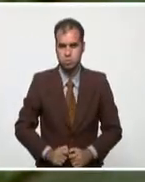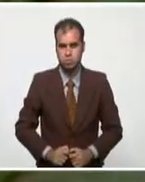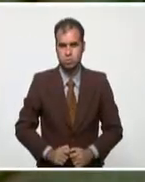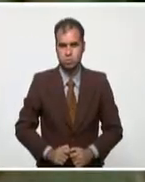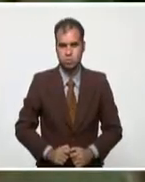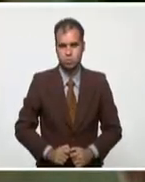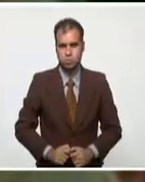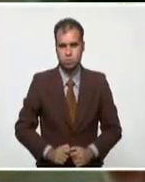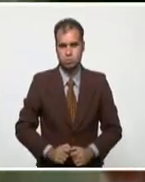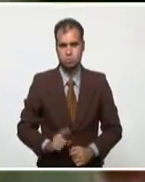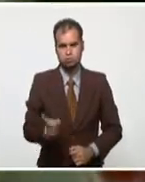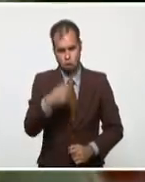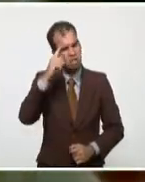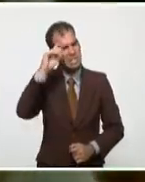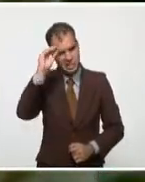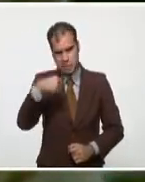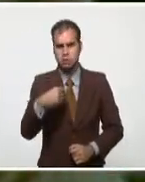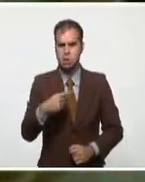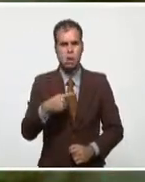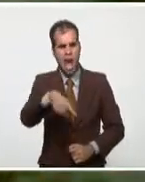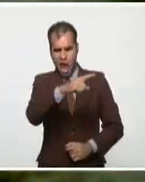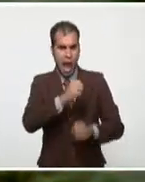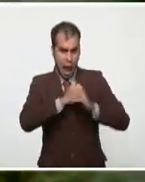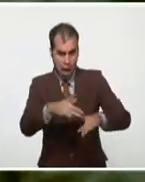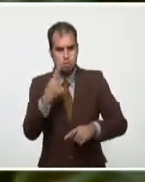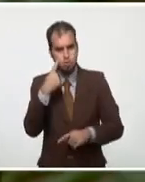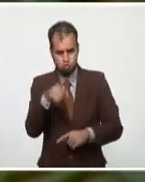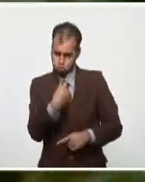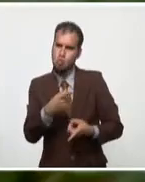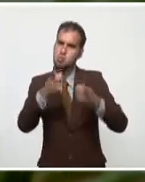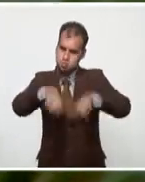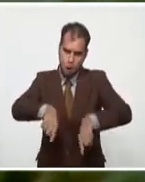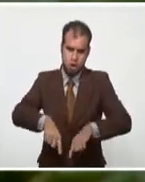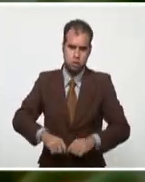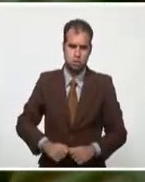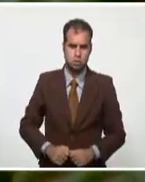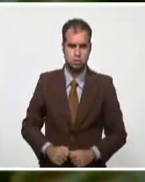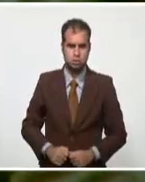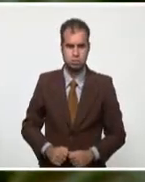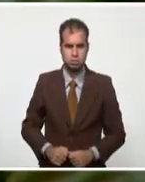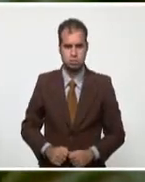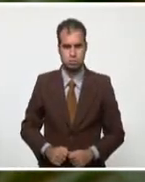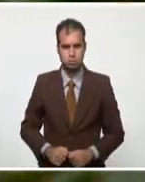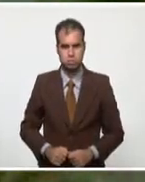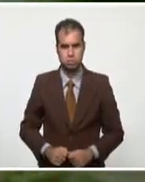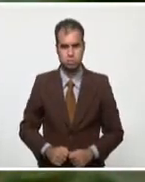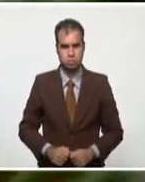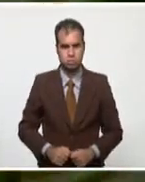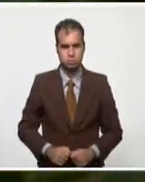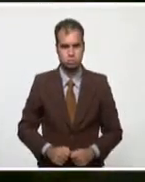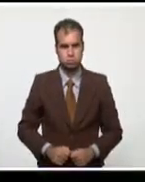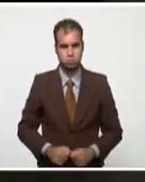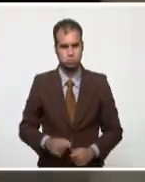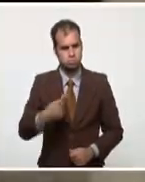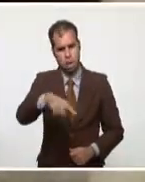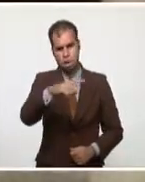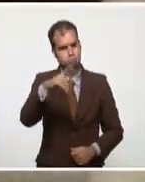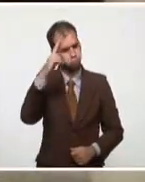Sabremos ser capaces de seguir su ejemplo. Para ellos, gloria